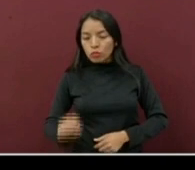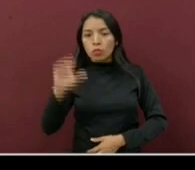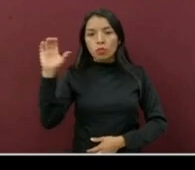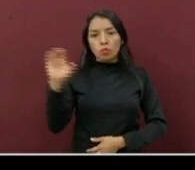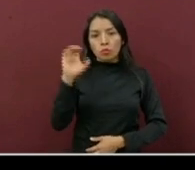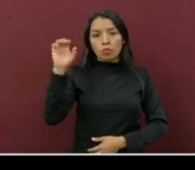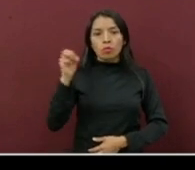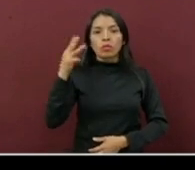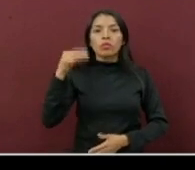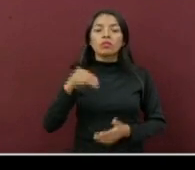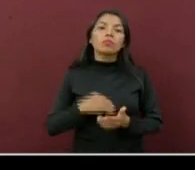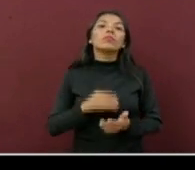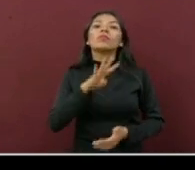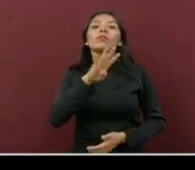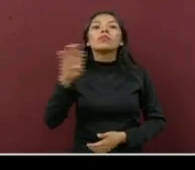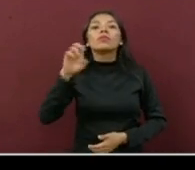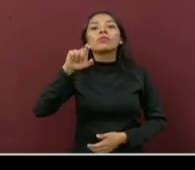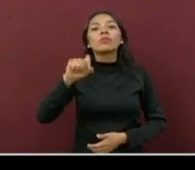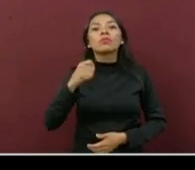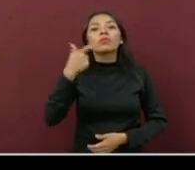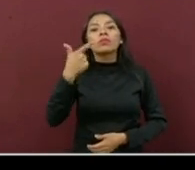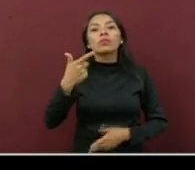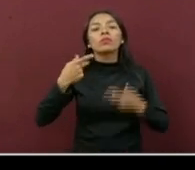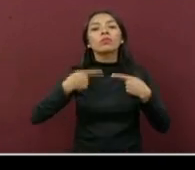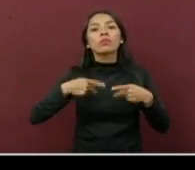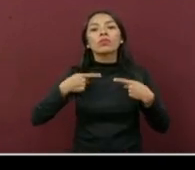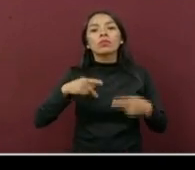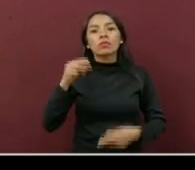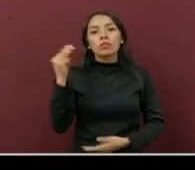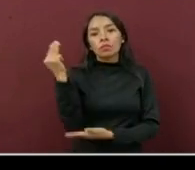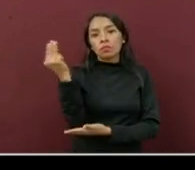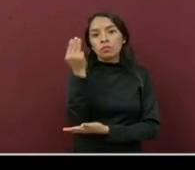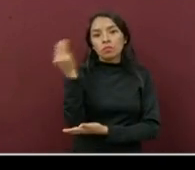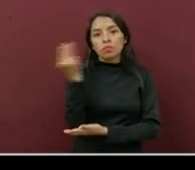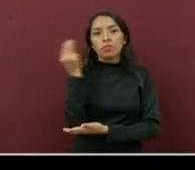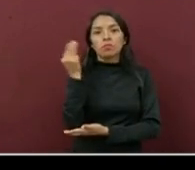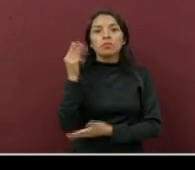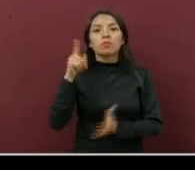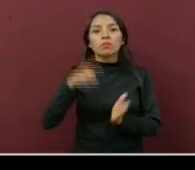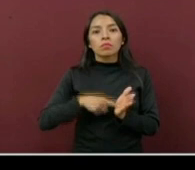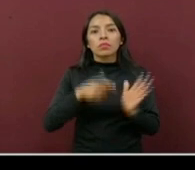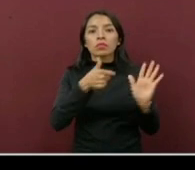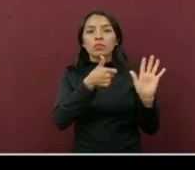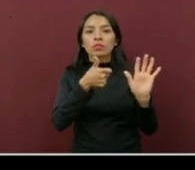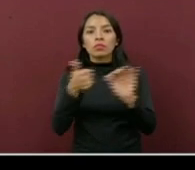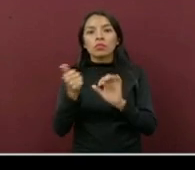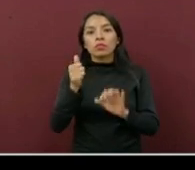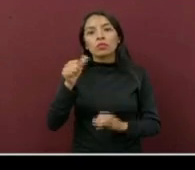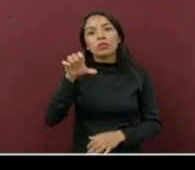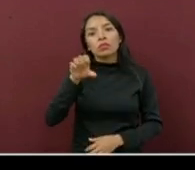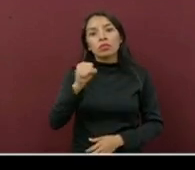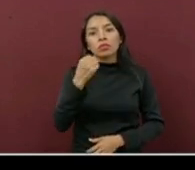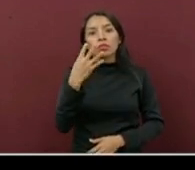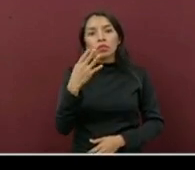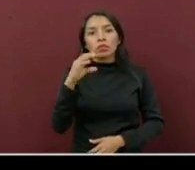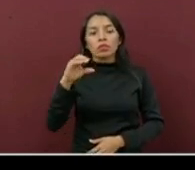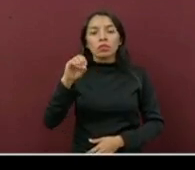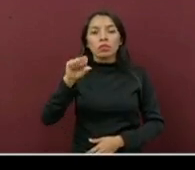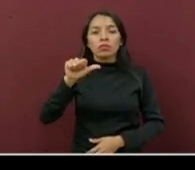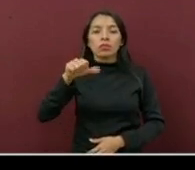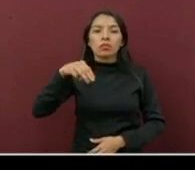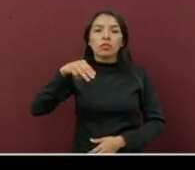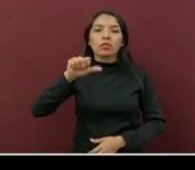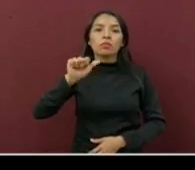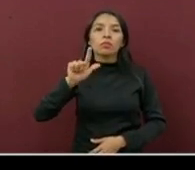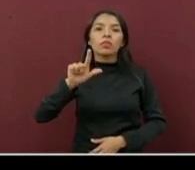mil 427 casos minatitlán mil 664 cosamaloapan